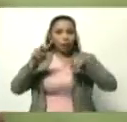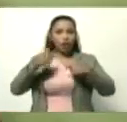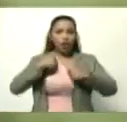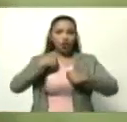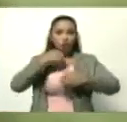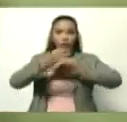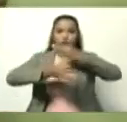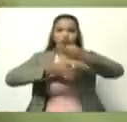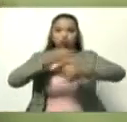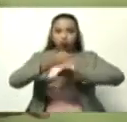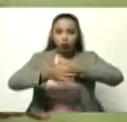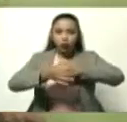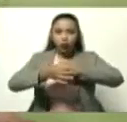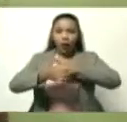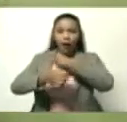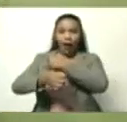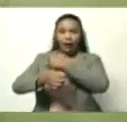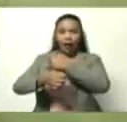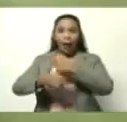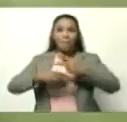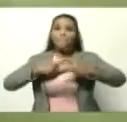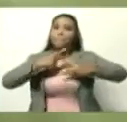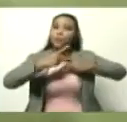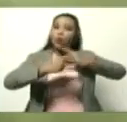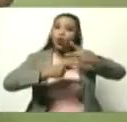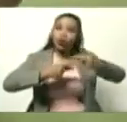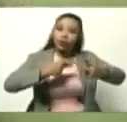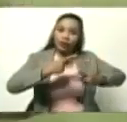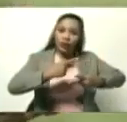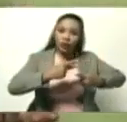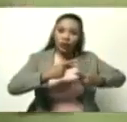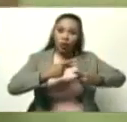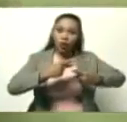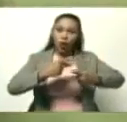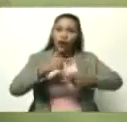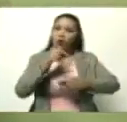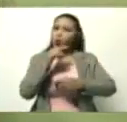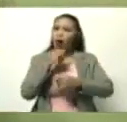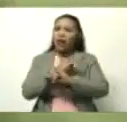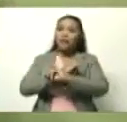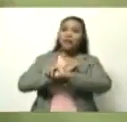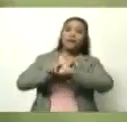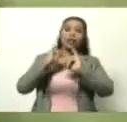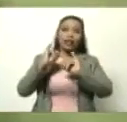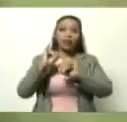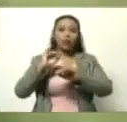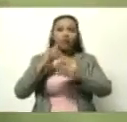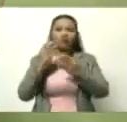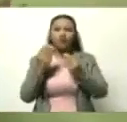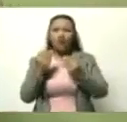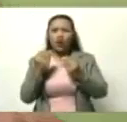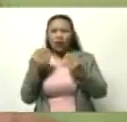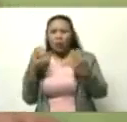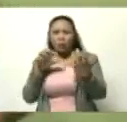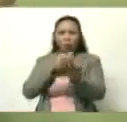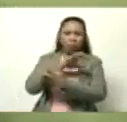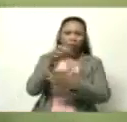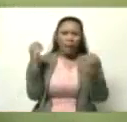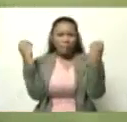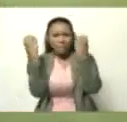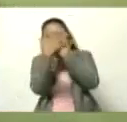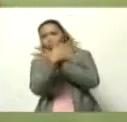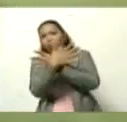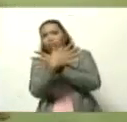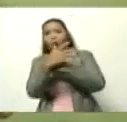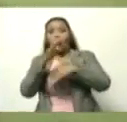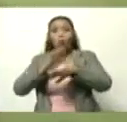considerar que este es un proceso digamos inconcluso y contradictorio si inconcluso porque